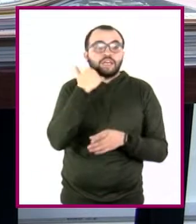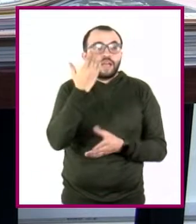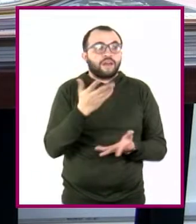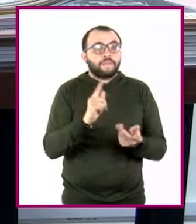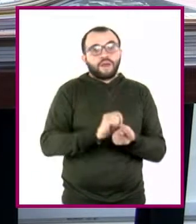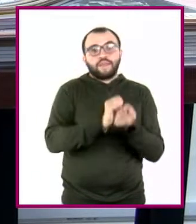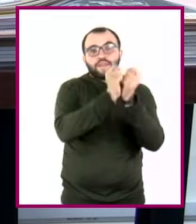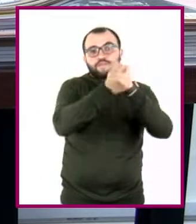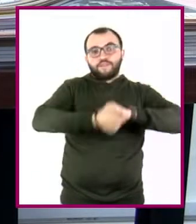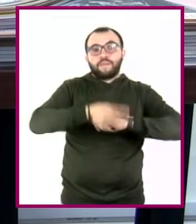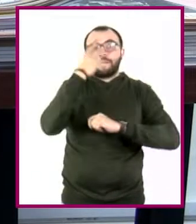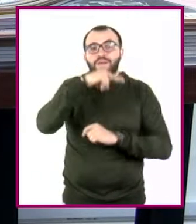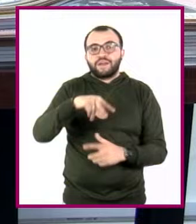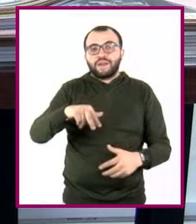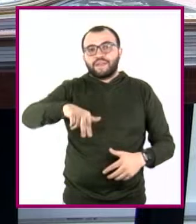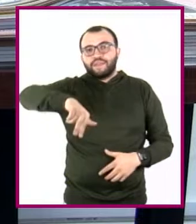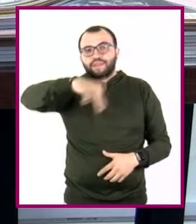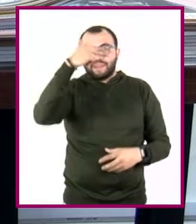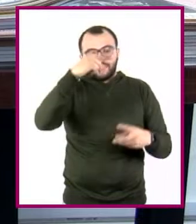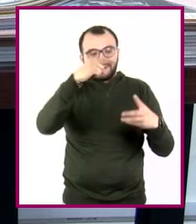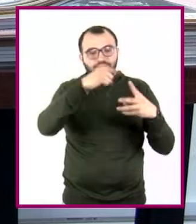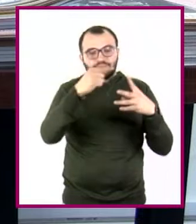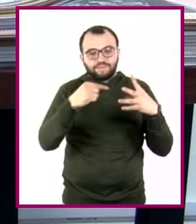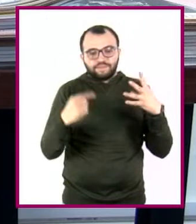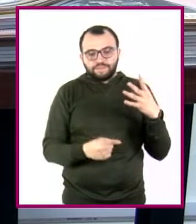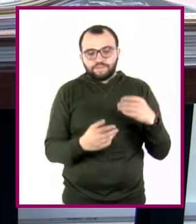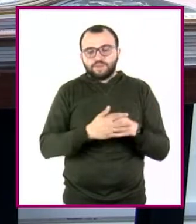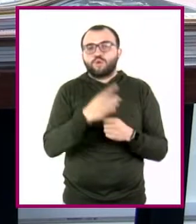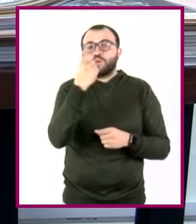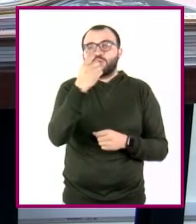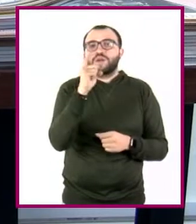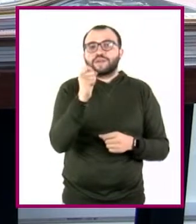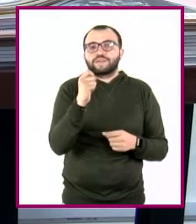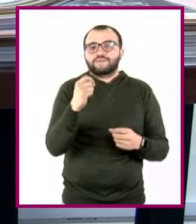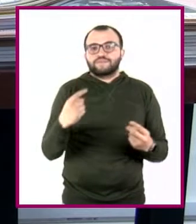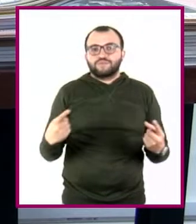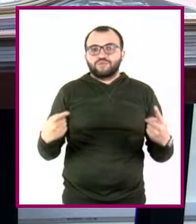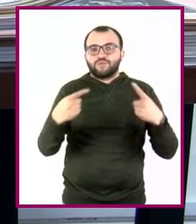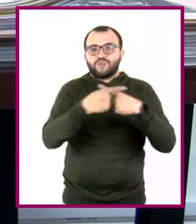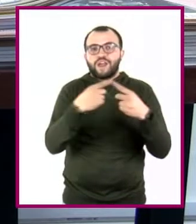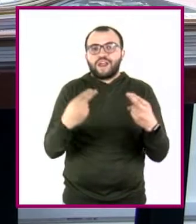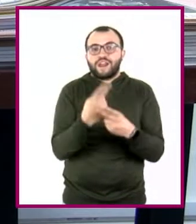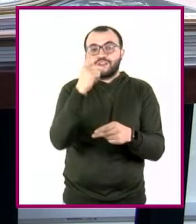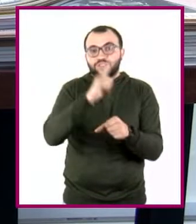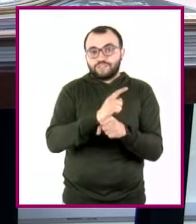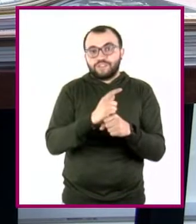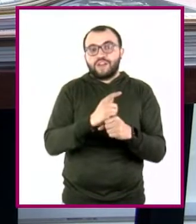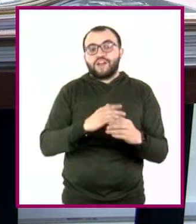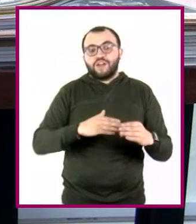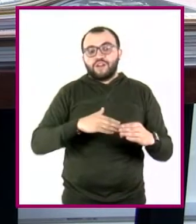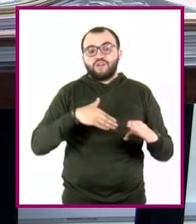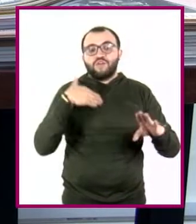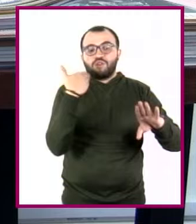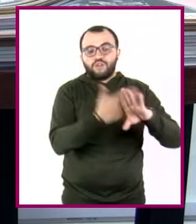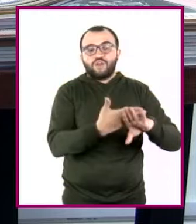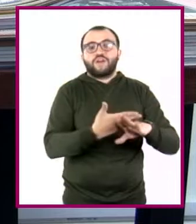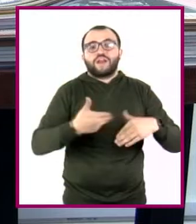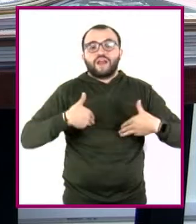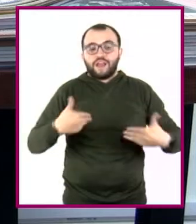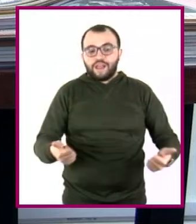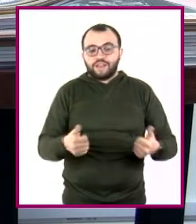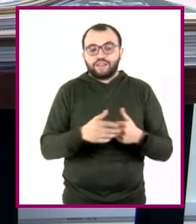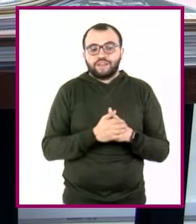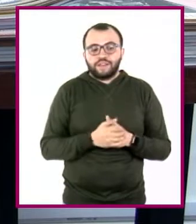basada en 13 decisiones presidenciales. Una de ellas fue la Cruzada Nacional contra el Hambre, una estrategia de inclusión y bienestar